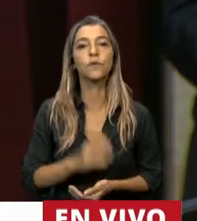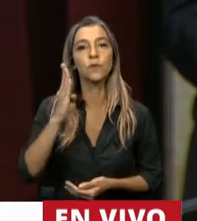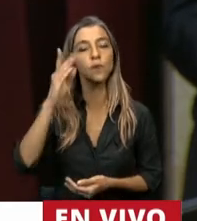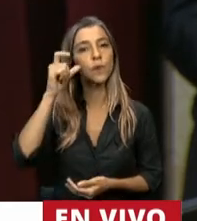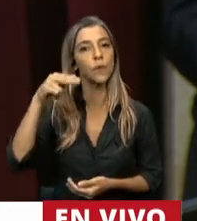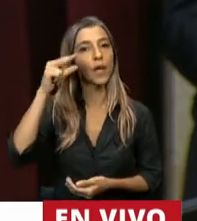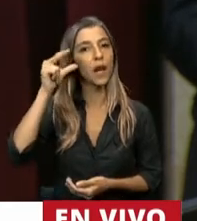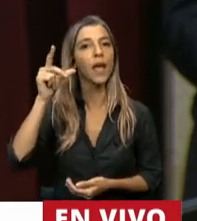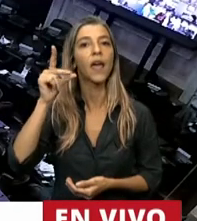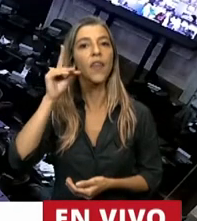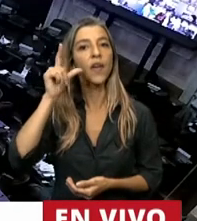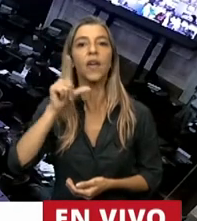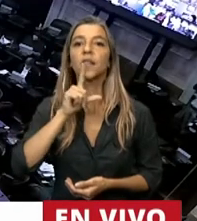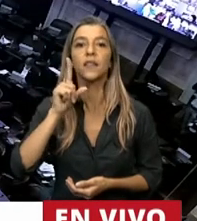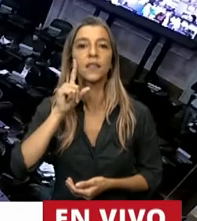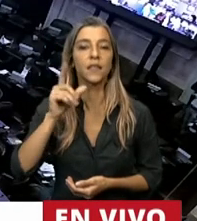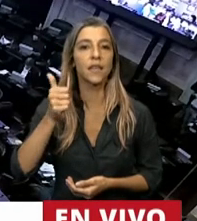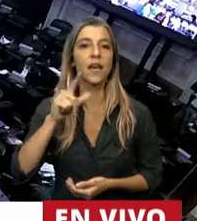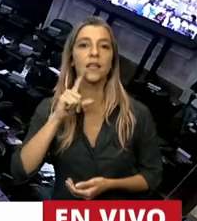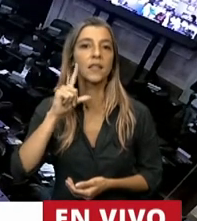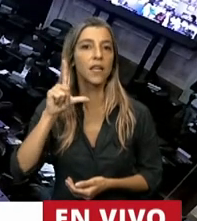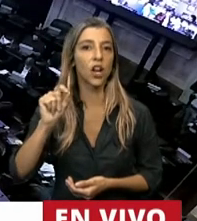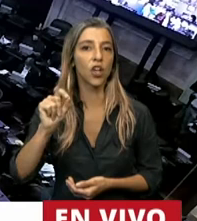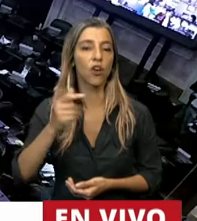Benedetti Atilio Francisco.